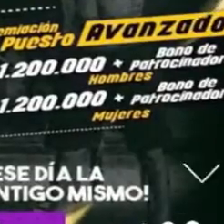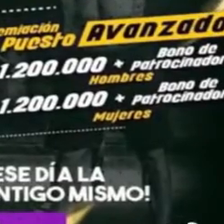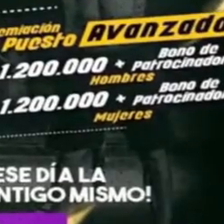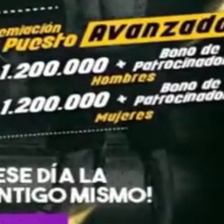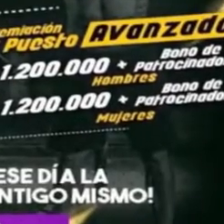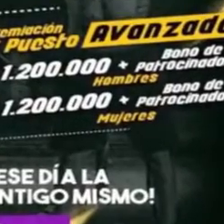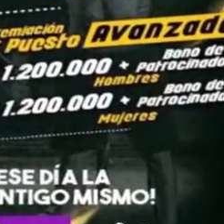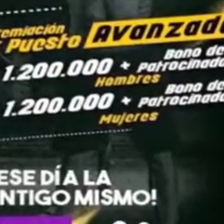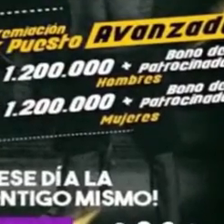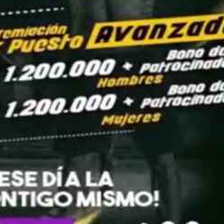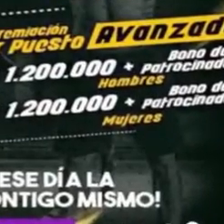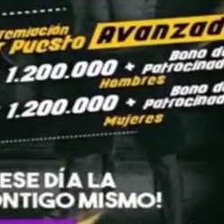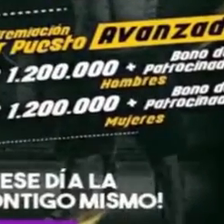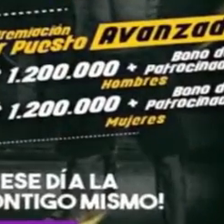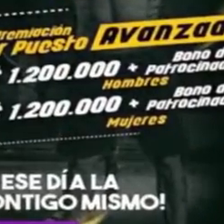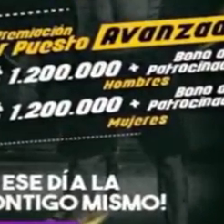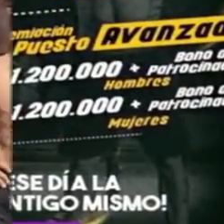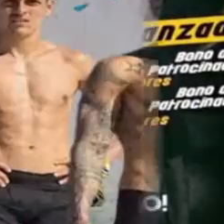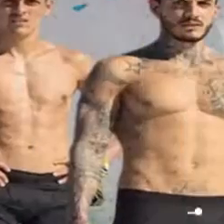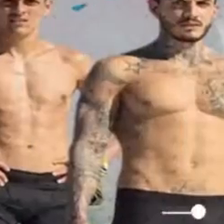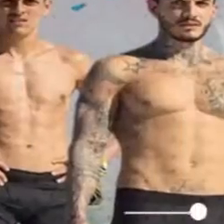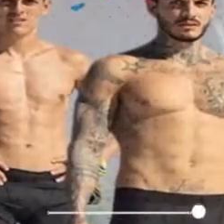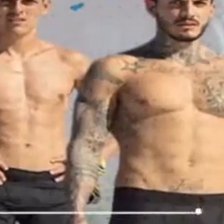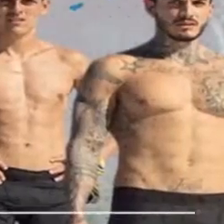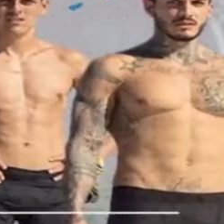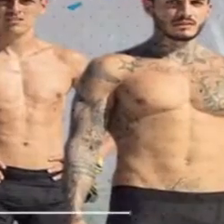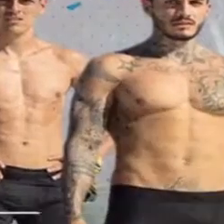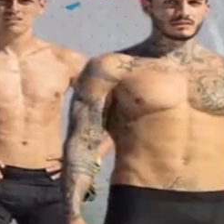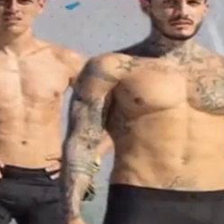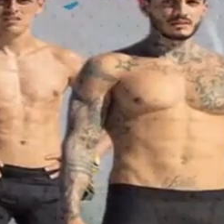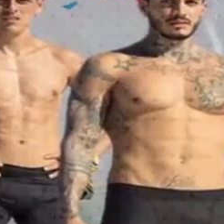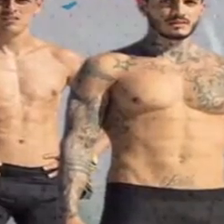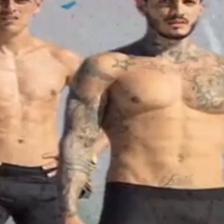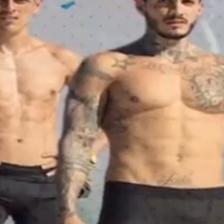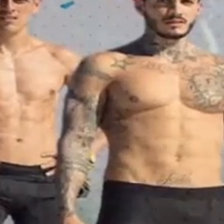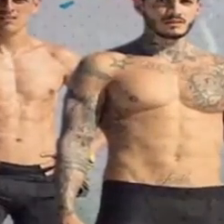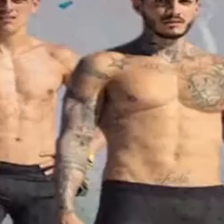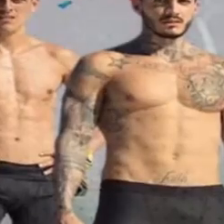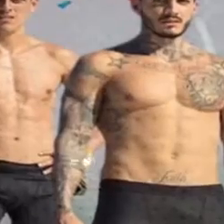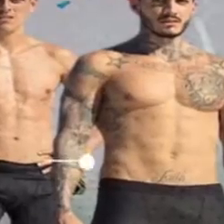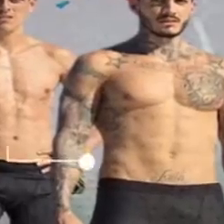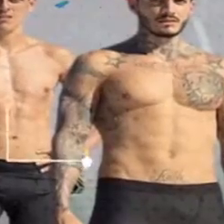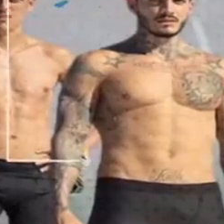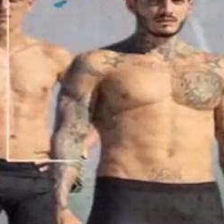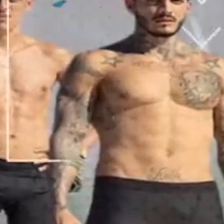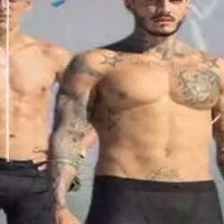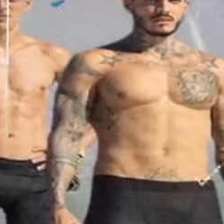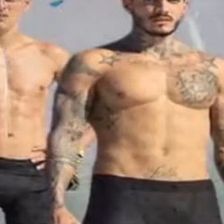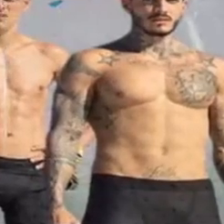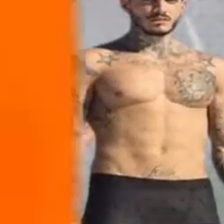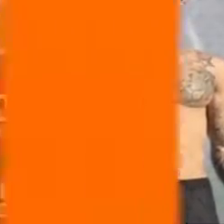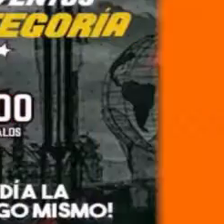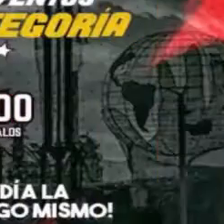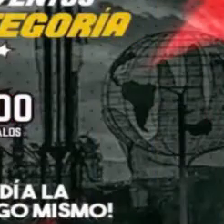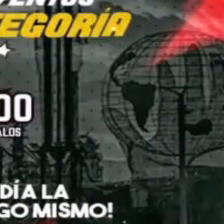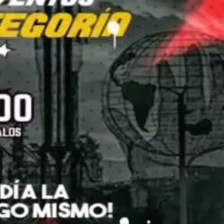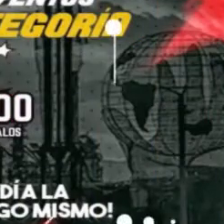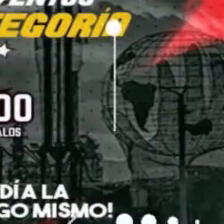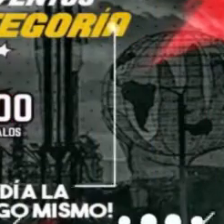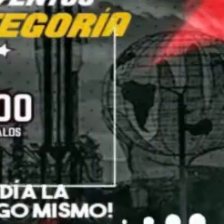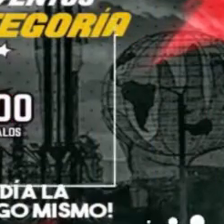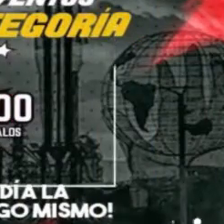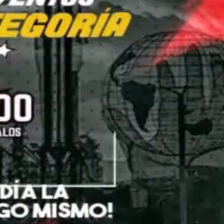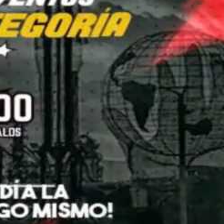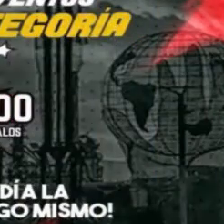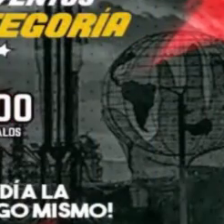Prepárate para el Festival Fitness en Barranca Bermeja el próximo 10, 11 y 12 de noviembre en Expo Eventos. Lo mejor del deporte, actividad física, belleza